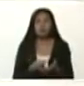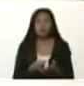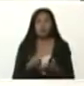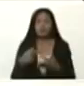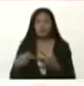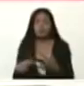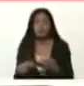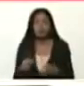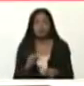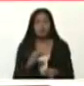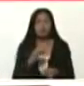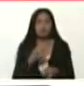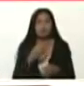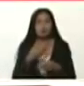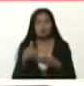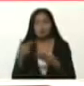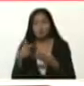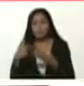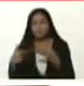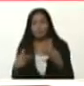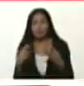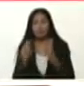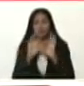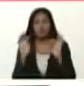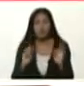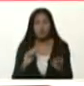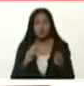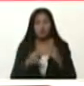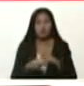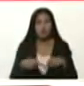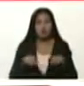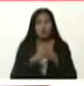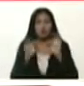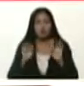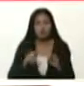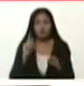divisas convertibles para nuestro pueblo.